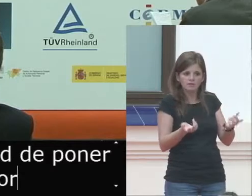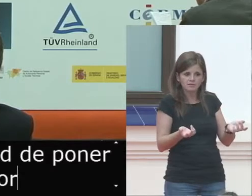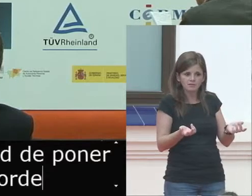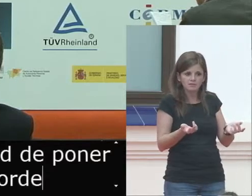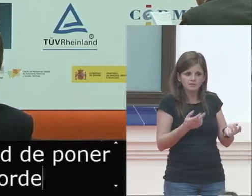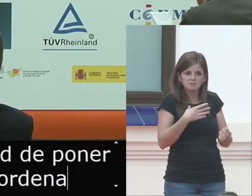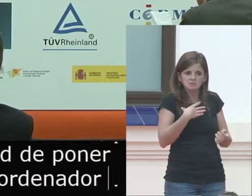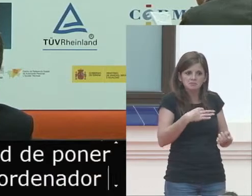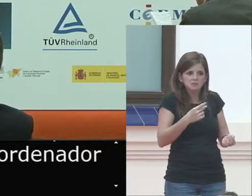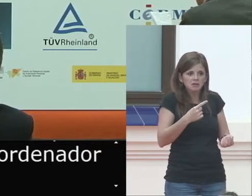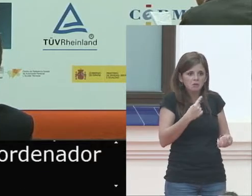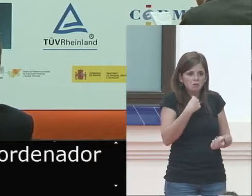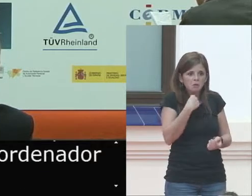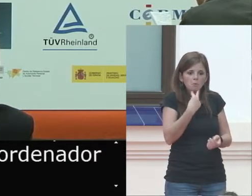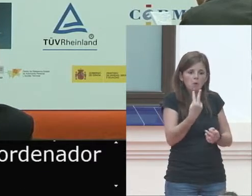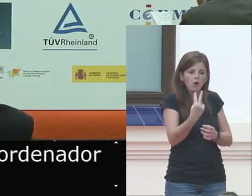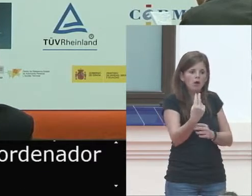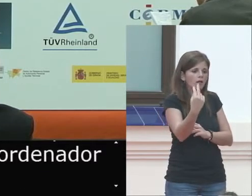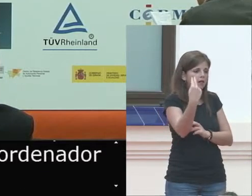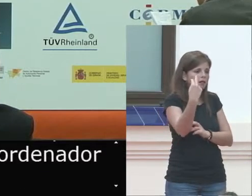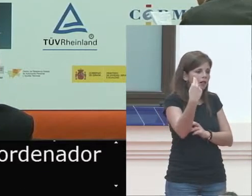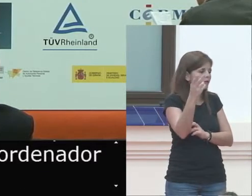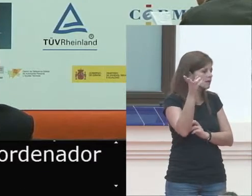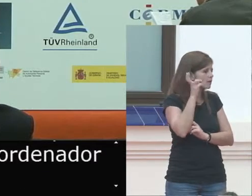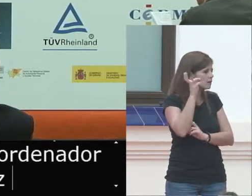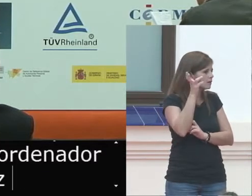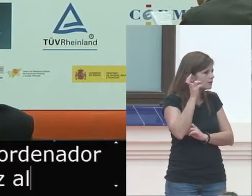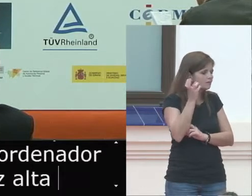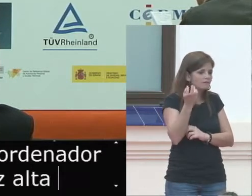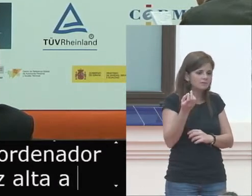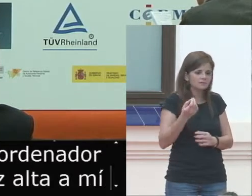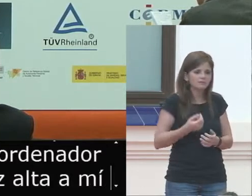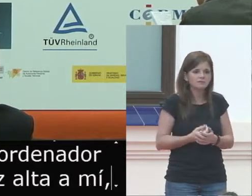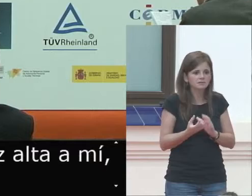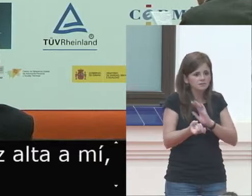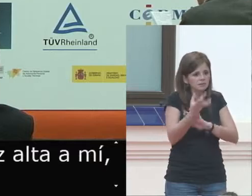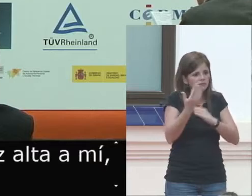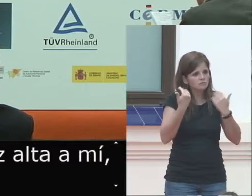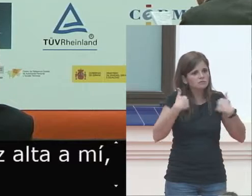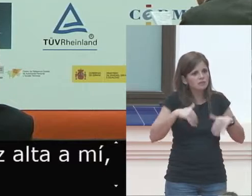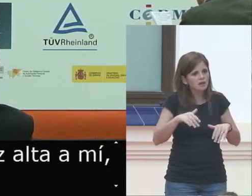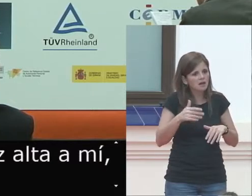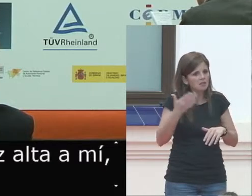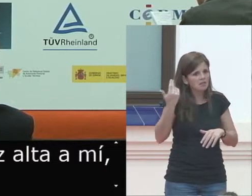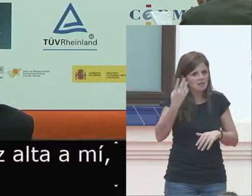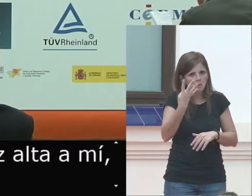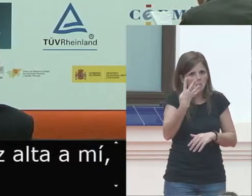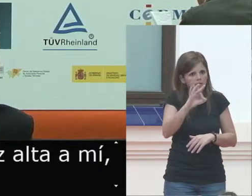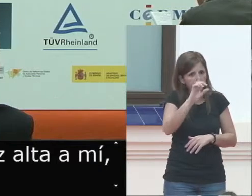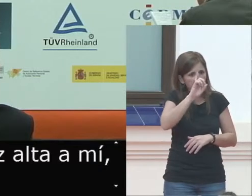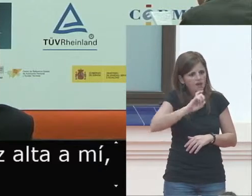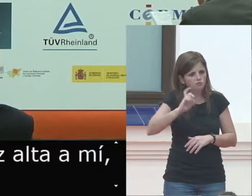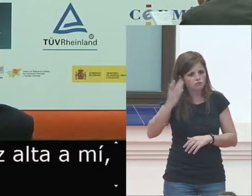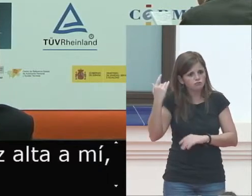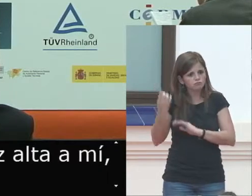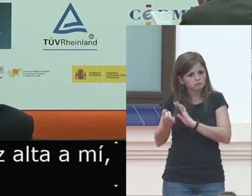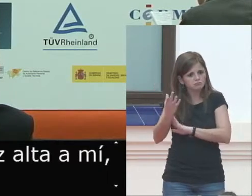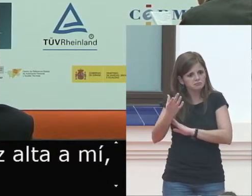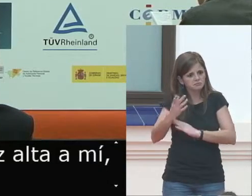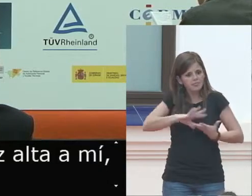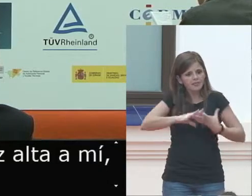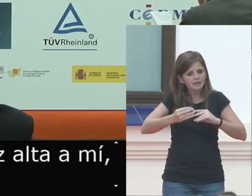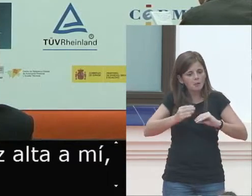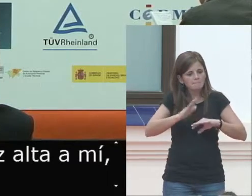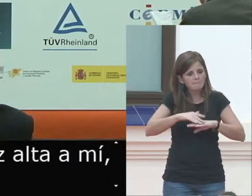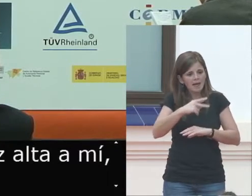entonces leerlo en voz alta a mí, que hizo Ray Kurzweil hace casi 40 años para los